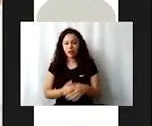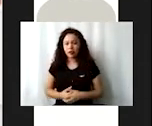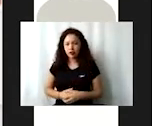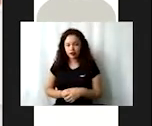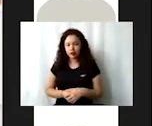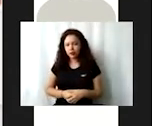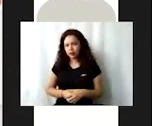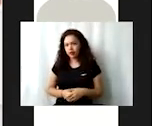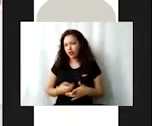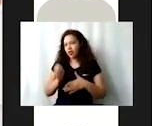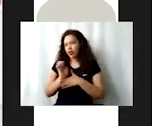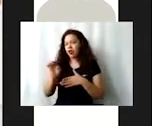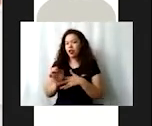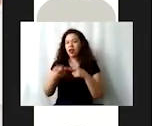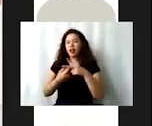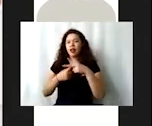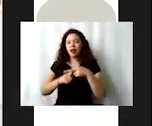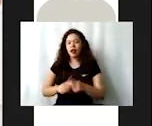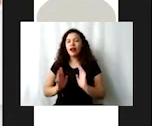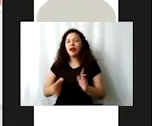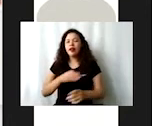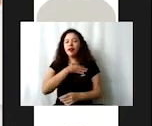Entonces, vamos a iniciar en estas